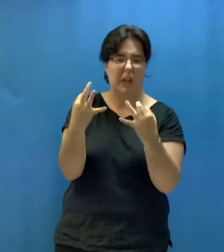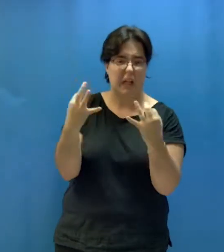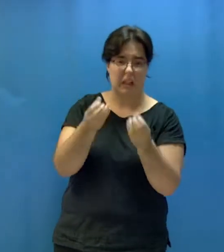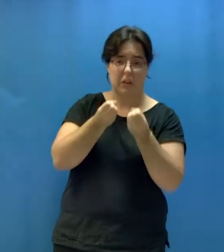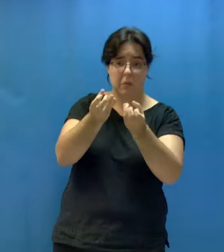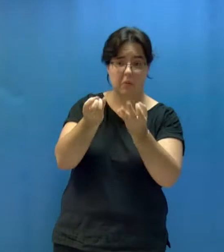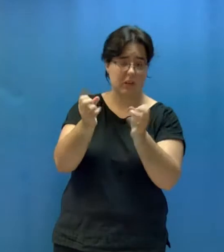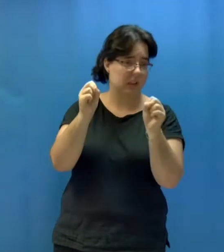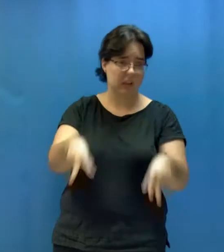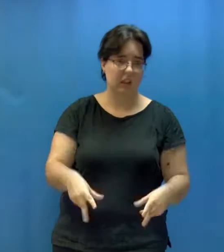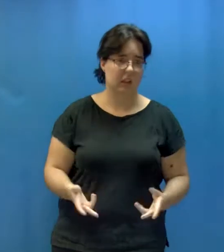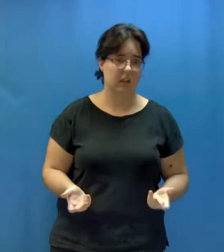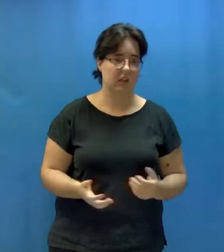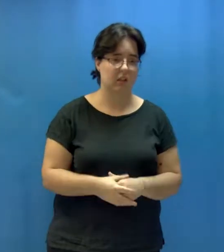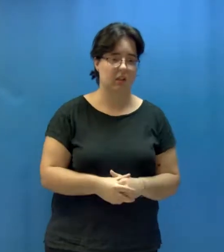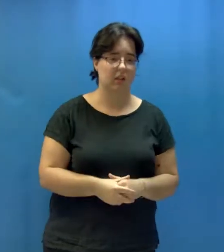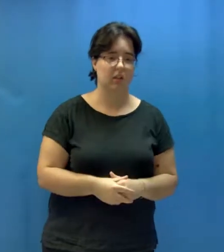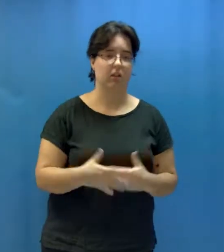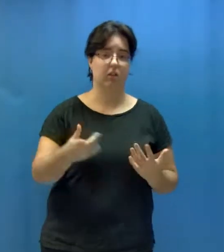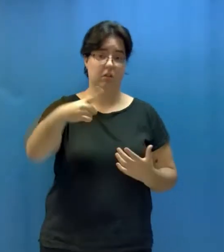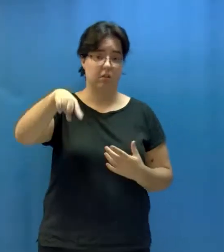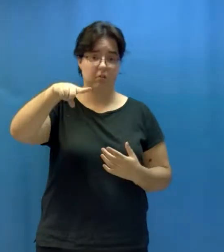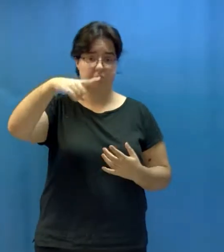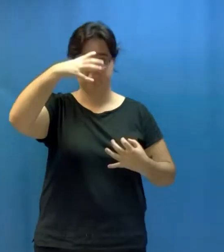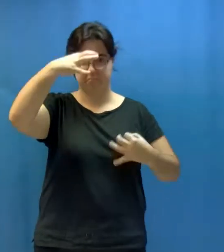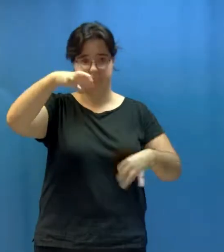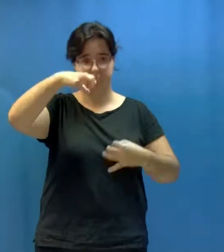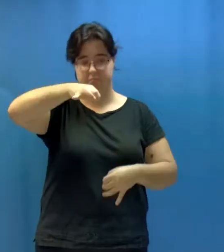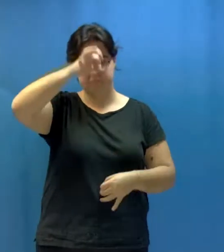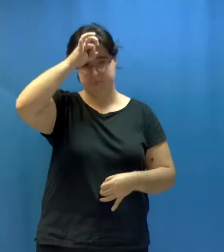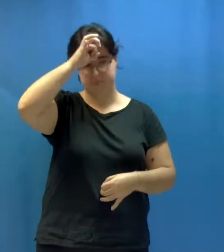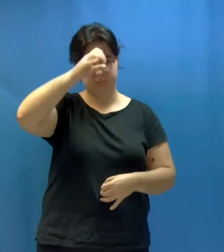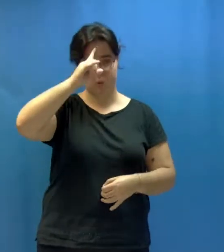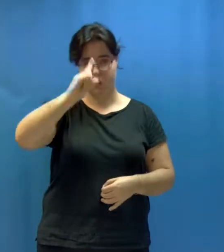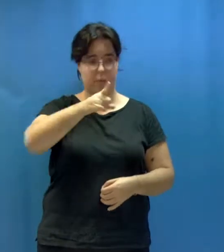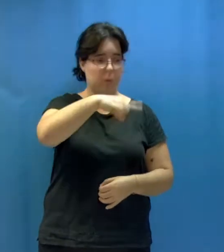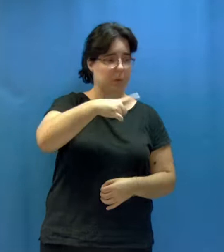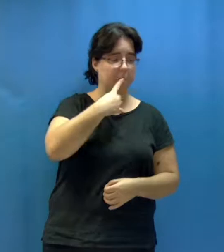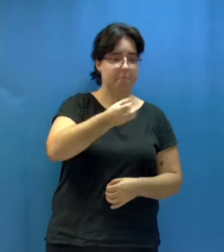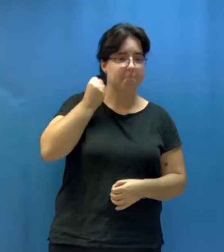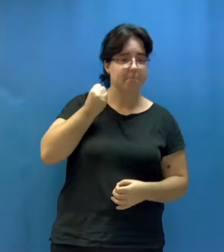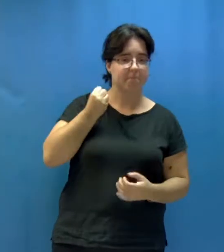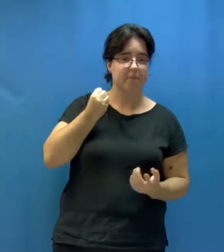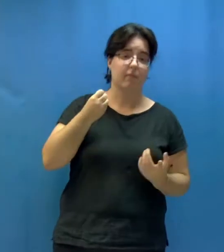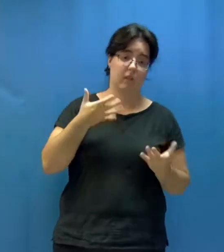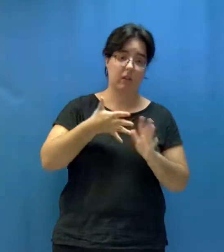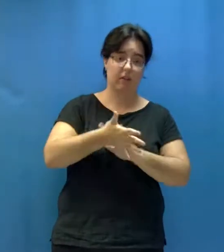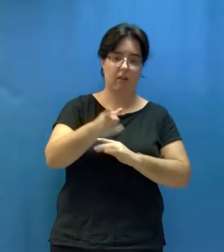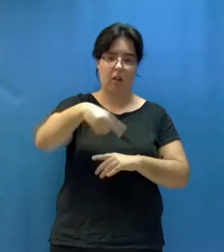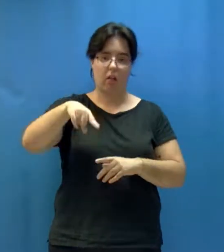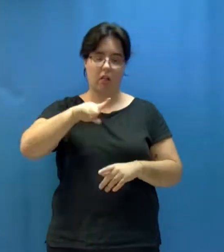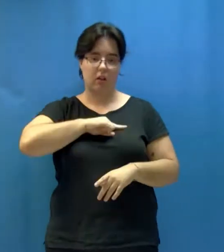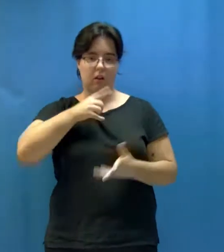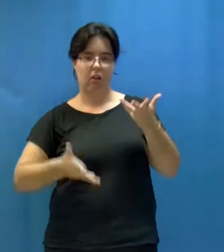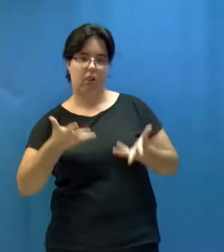de este nuevo Consejo Local. Ellos no saben nada y con su secretismo, una vez más, ustedes han generado una inestabilidad y una incertidumbre